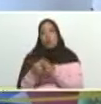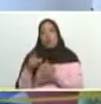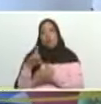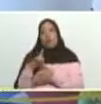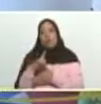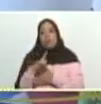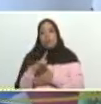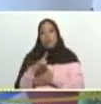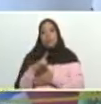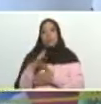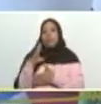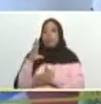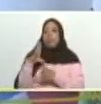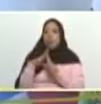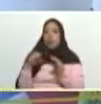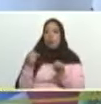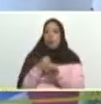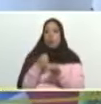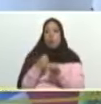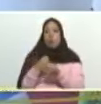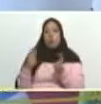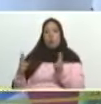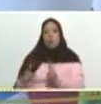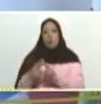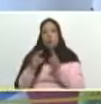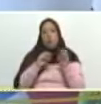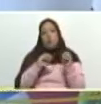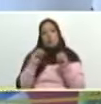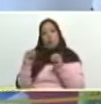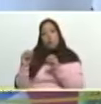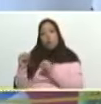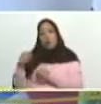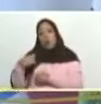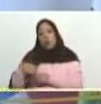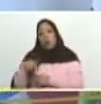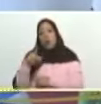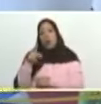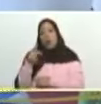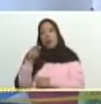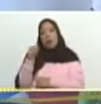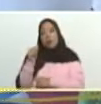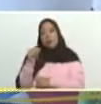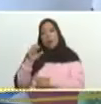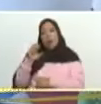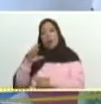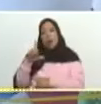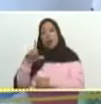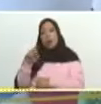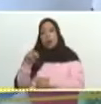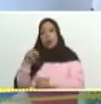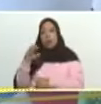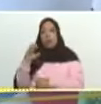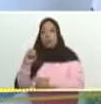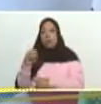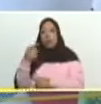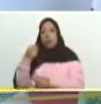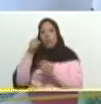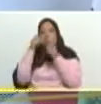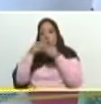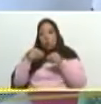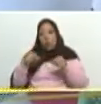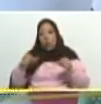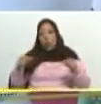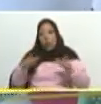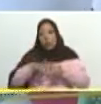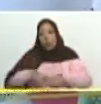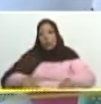de América Latina y el Caribe. Y creo que este encuentro convocado aquí en Palenque, territorio maya, ha sido un paso adelante en